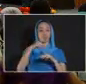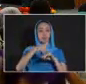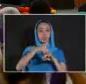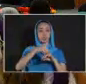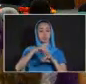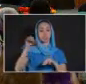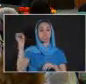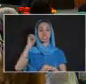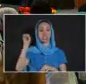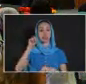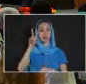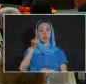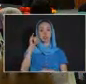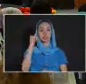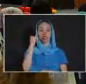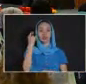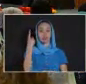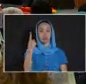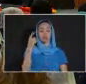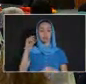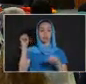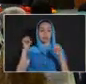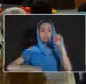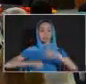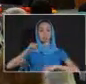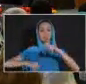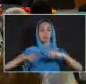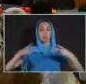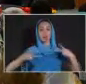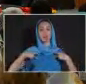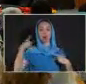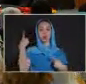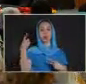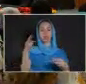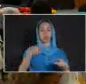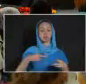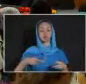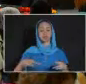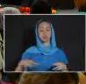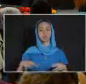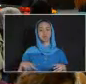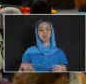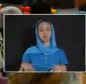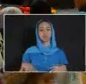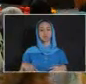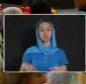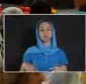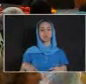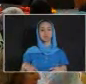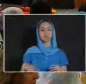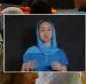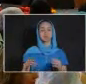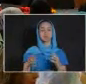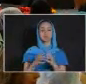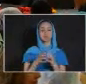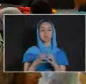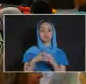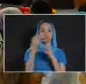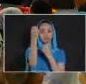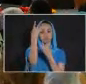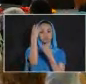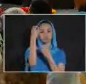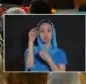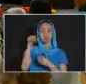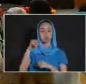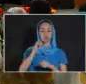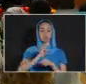9 a.m. habrá una reunión informativa acá en la iglesia. Y para los hermanos que aún no se